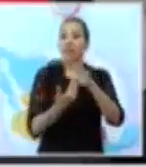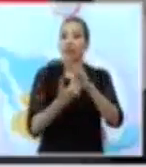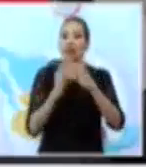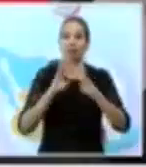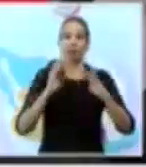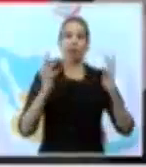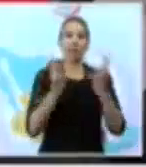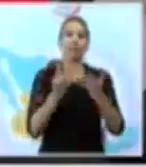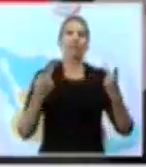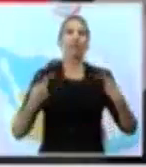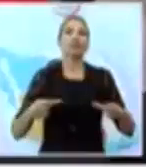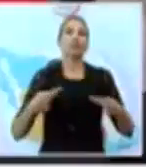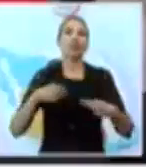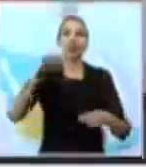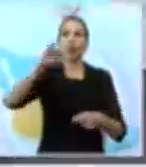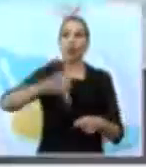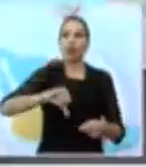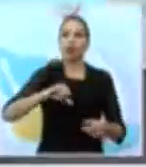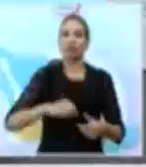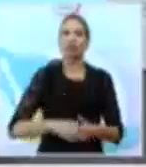redonda y no en un podio,